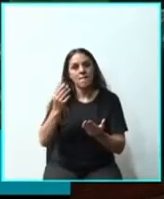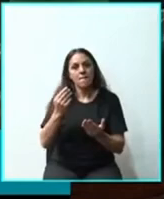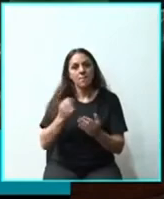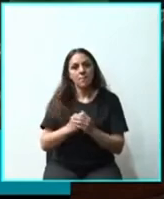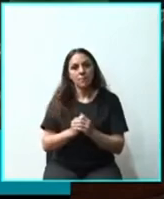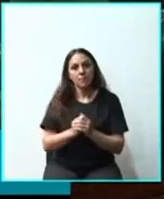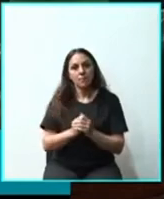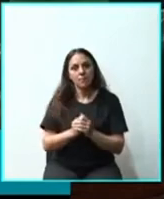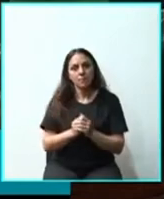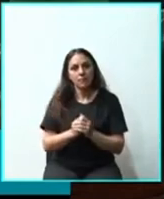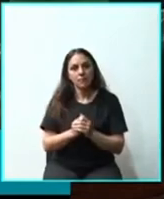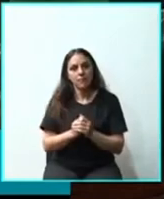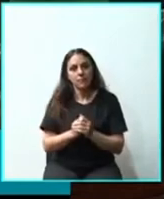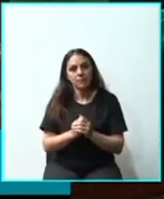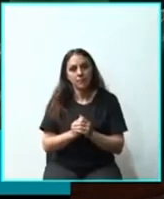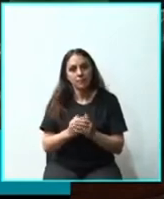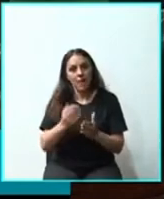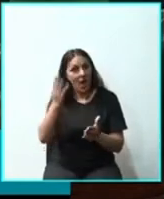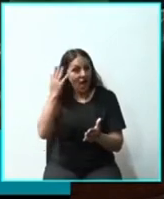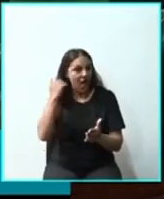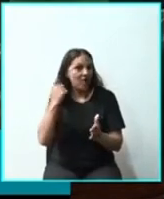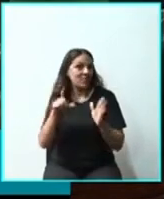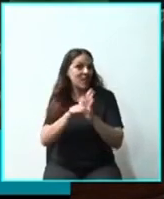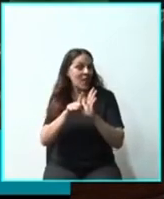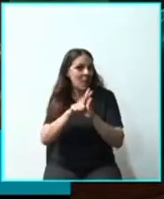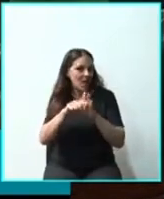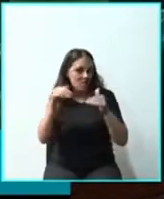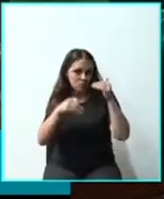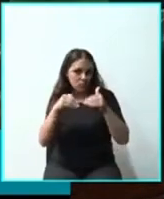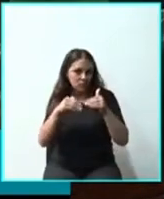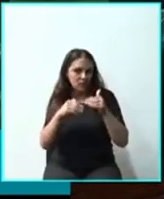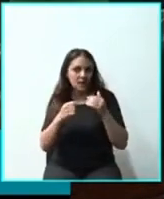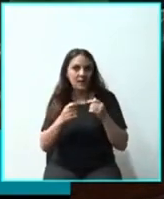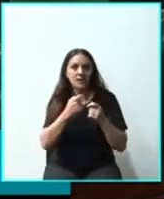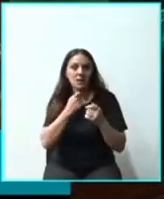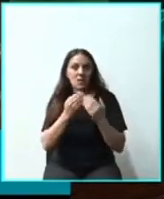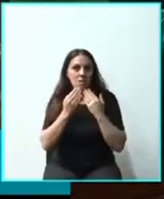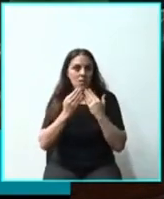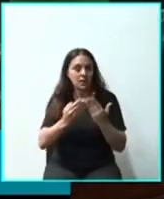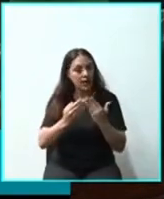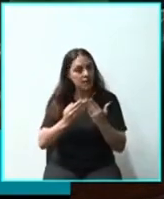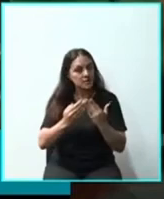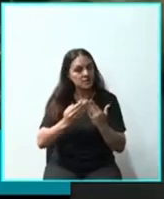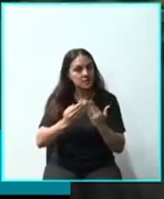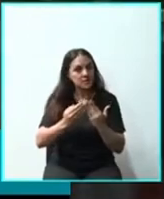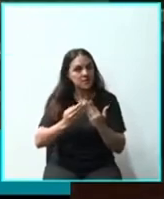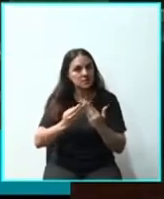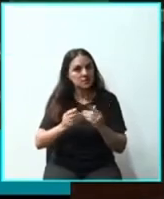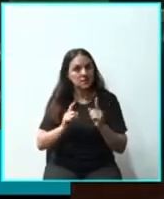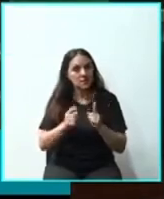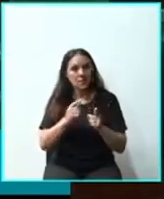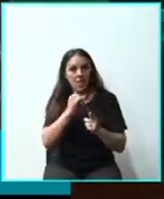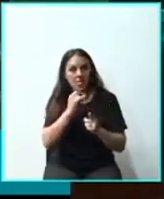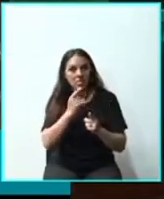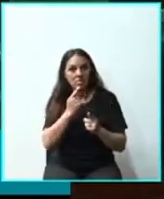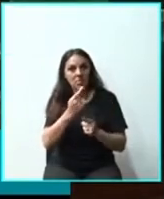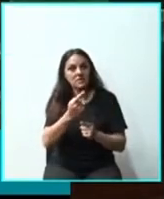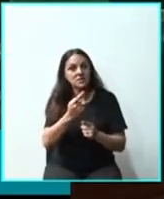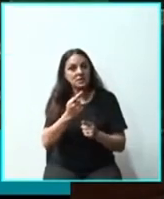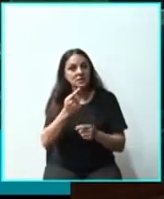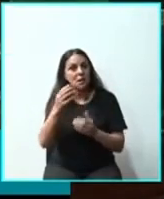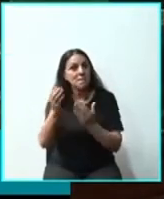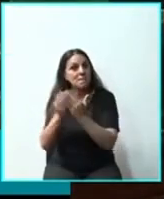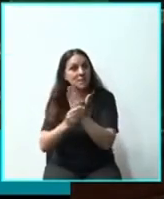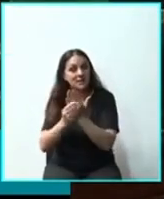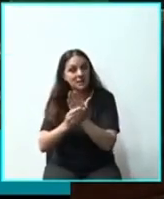tratamiento la ley para que sea votada. Decir que trabajó mucho el Ministerio